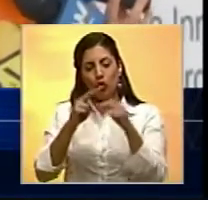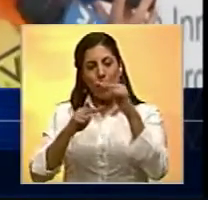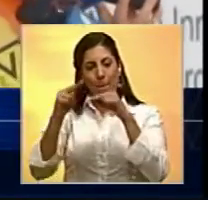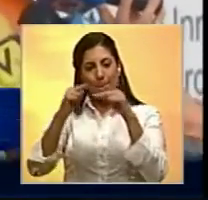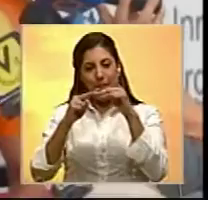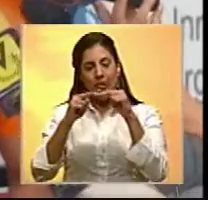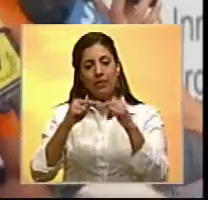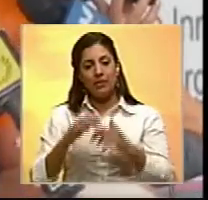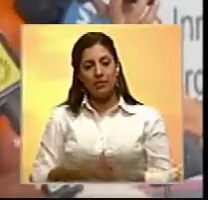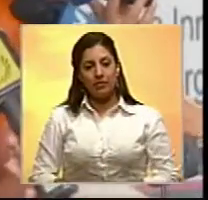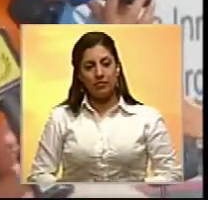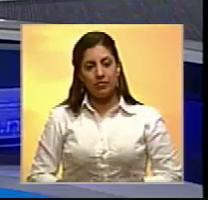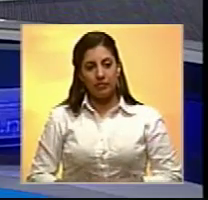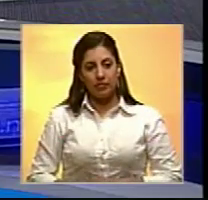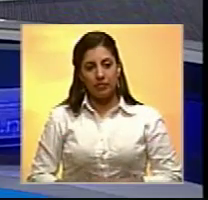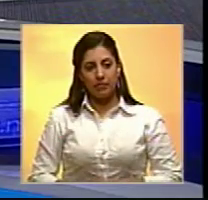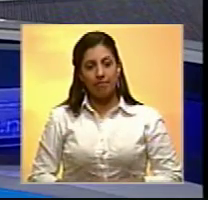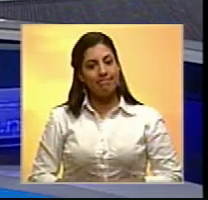granular sobre la vía.